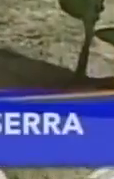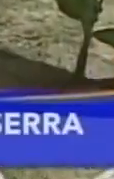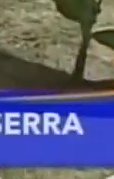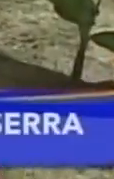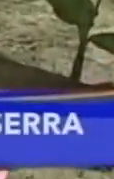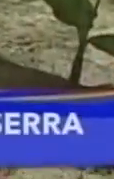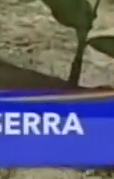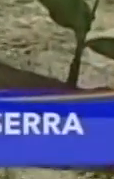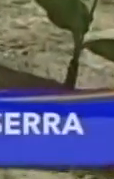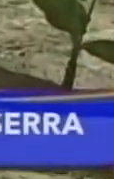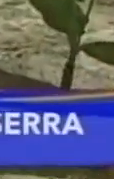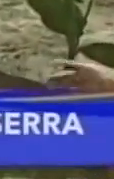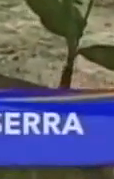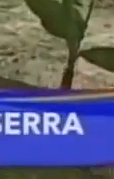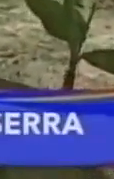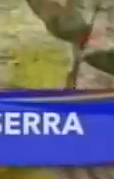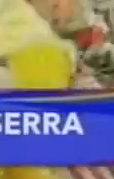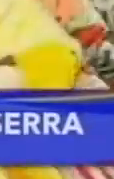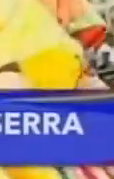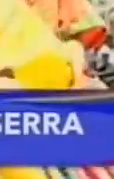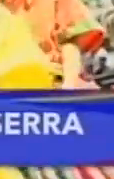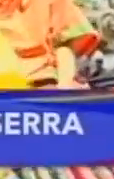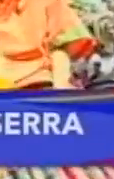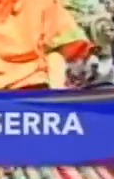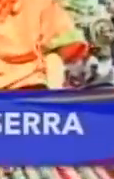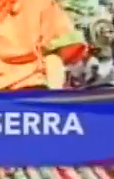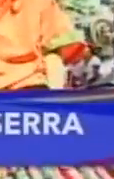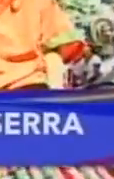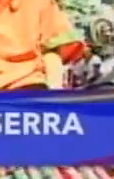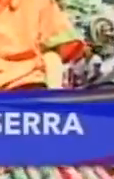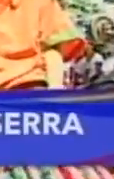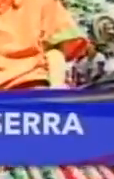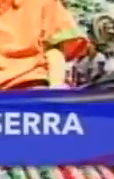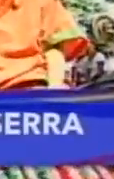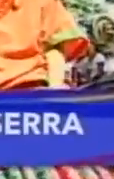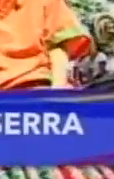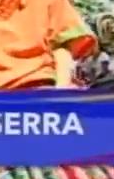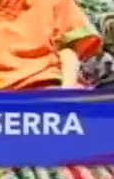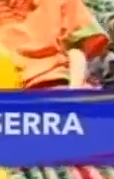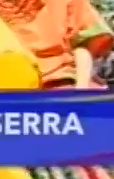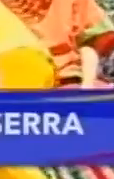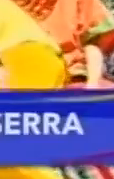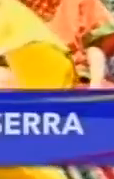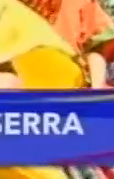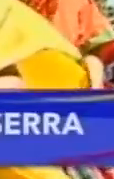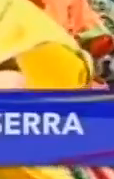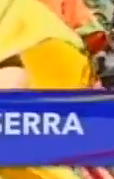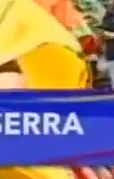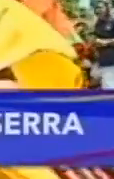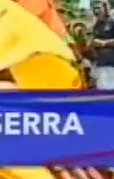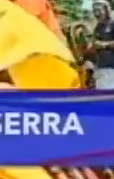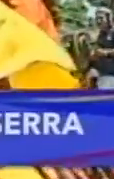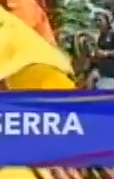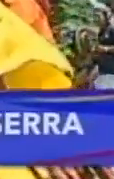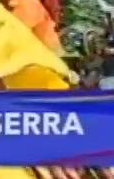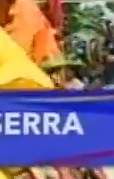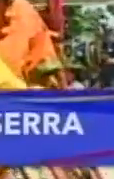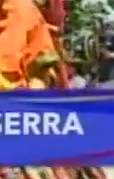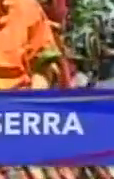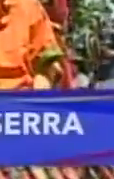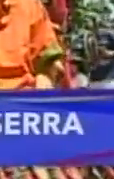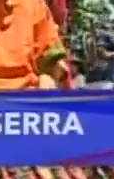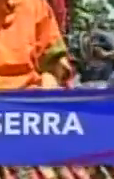Adelante. Si es verdad, nos hace falta. Mucha falta vas a hacer. Mi comandante me